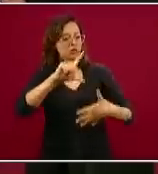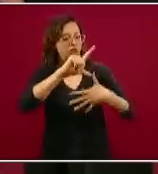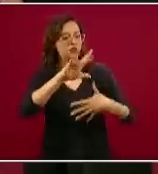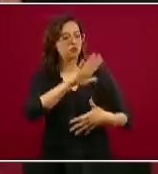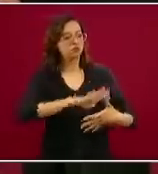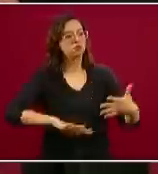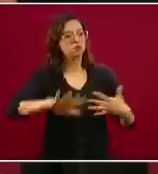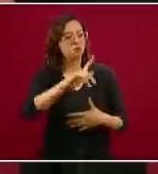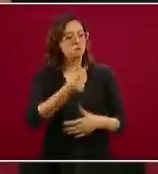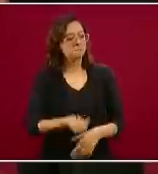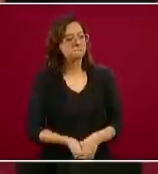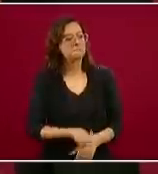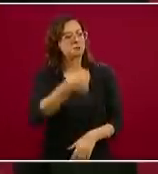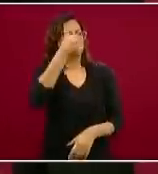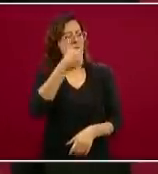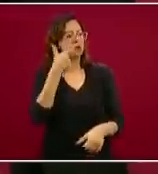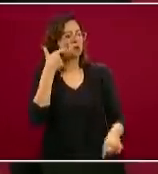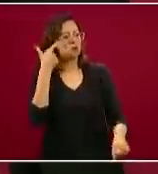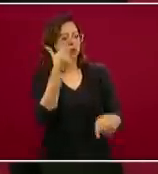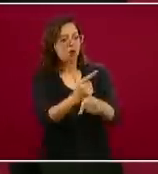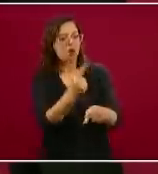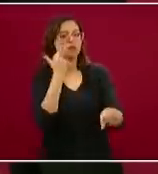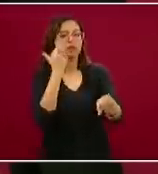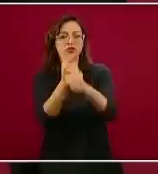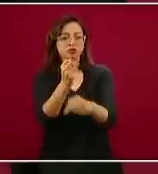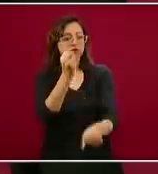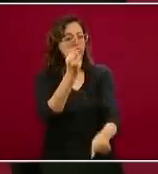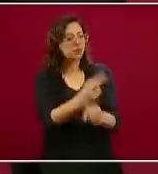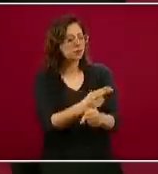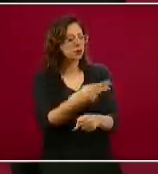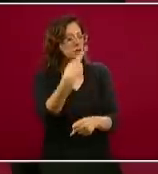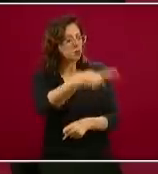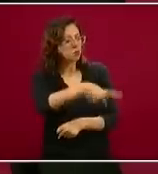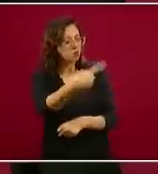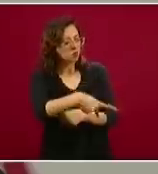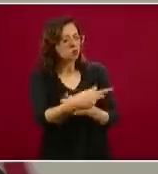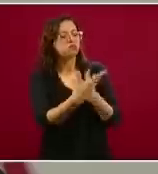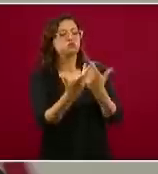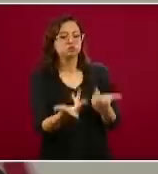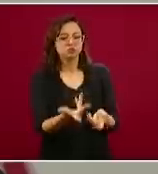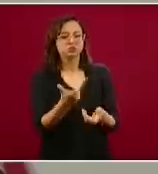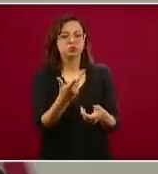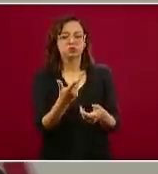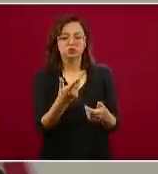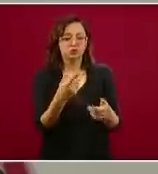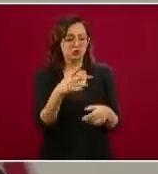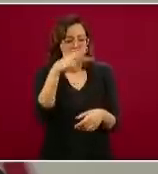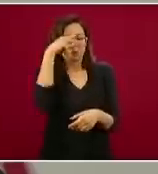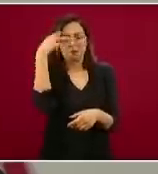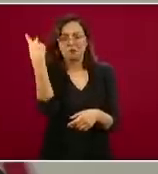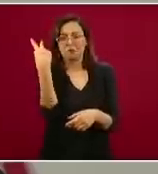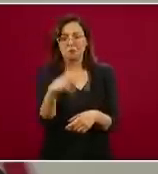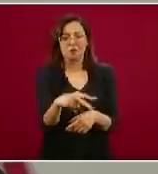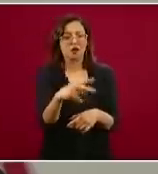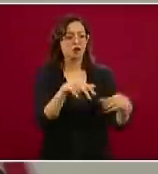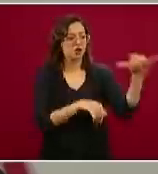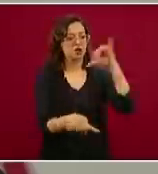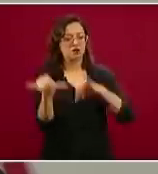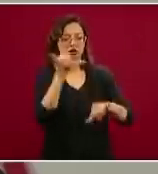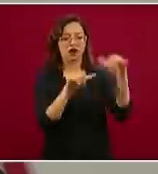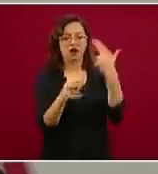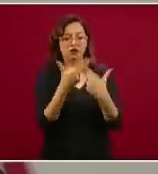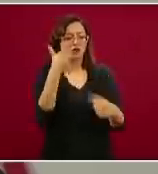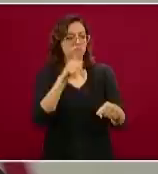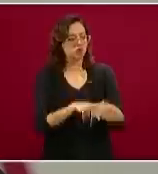la técnica diagnóstica, aún con nuestros propios medios o recursos, con nuestro fabuloso Laboratorio Nacional